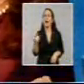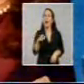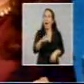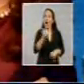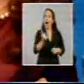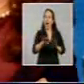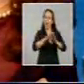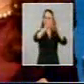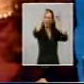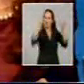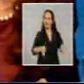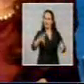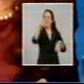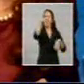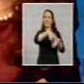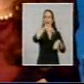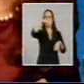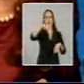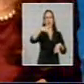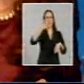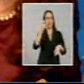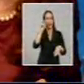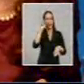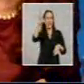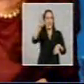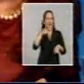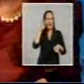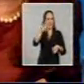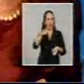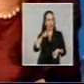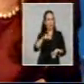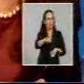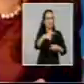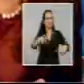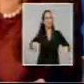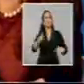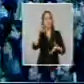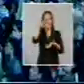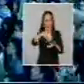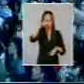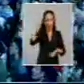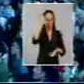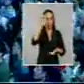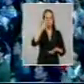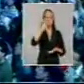nuclear oncológico para ser radicado aquí en Santa Rosa.